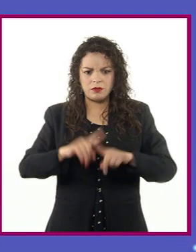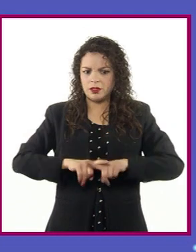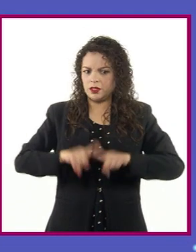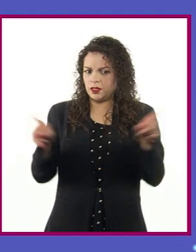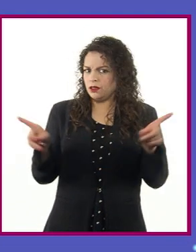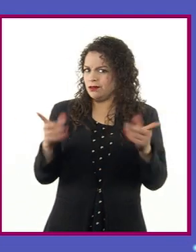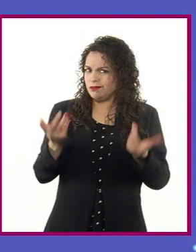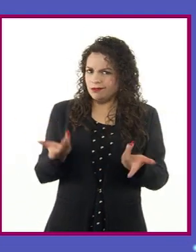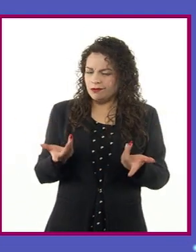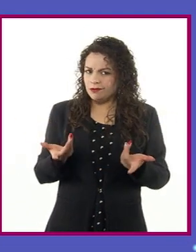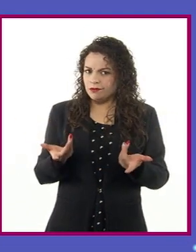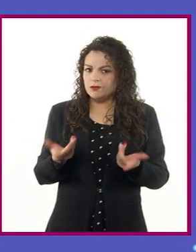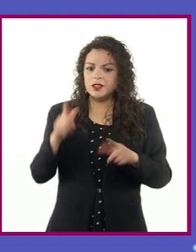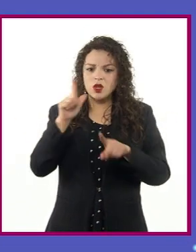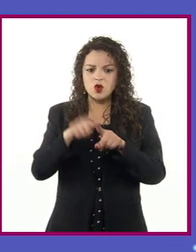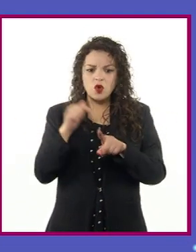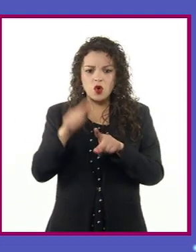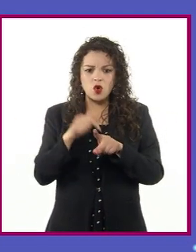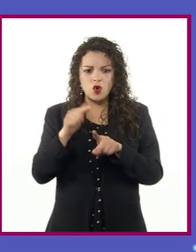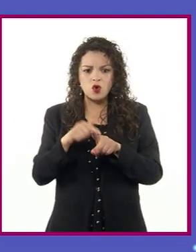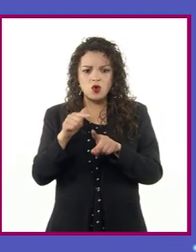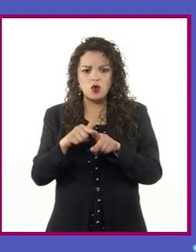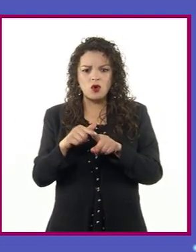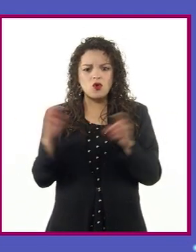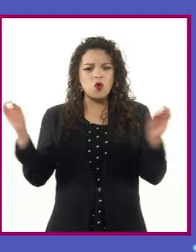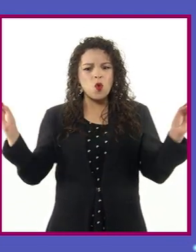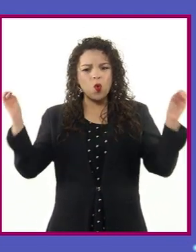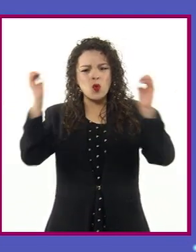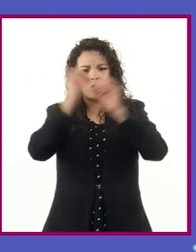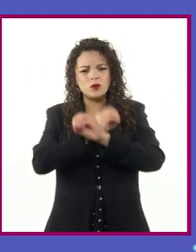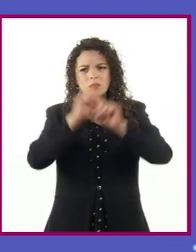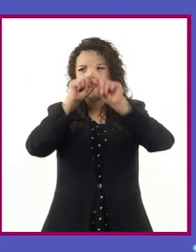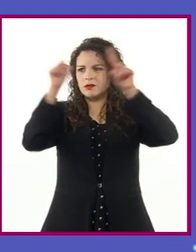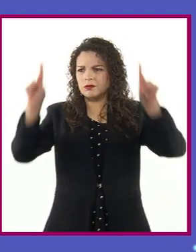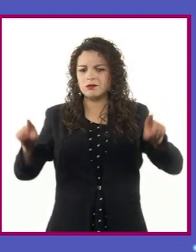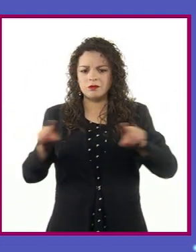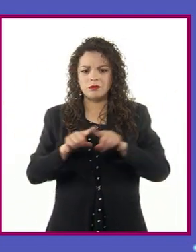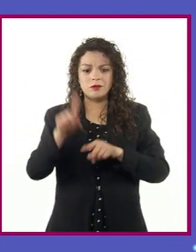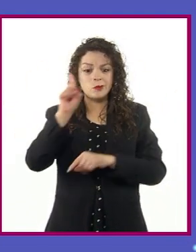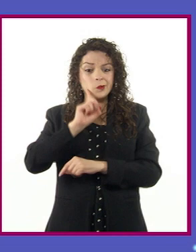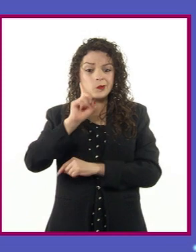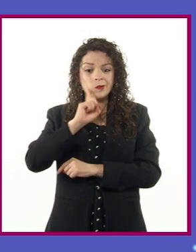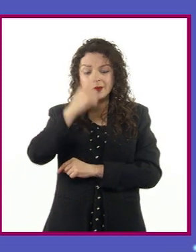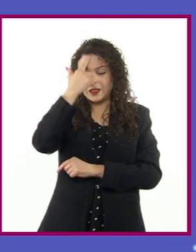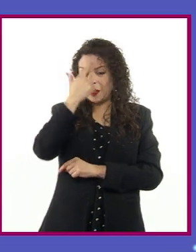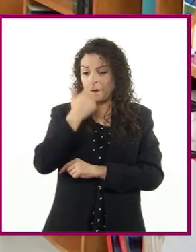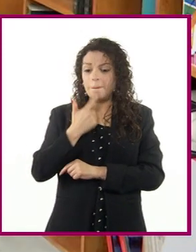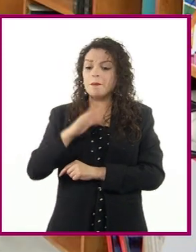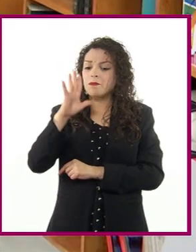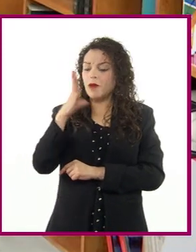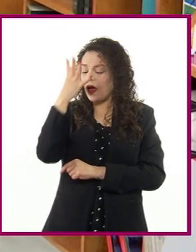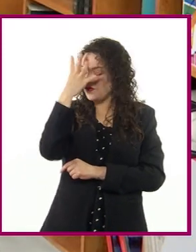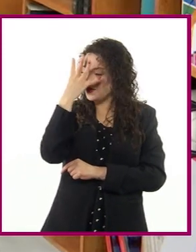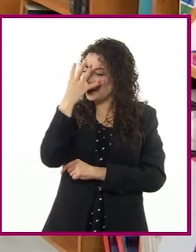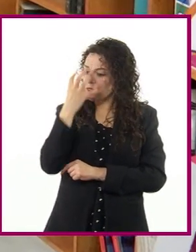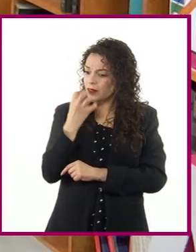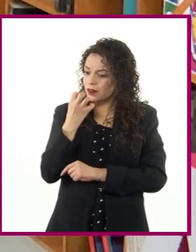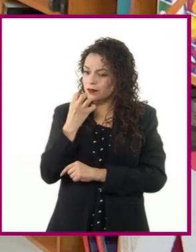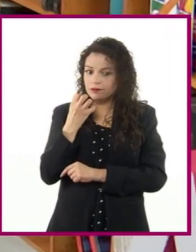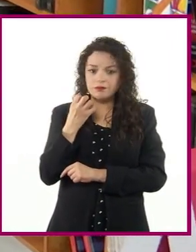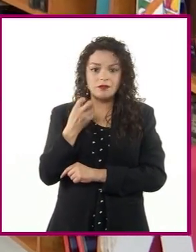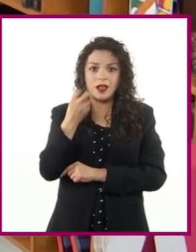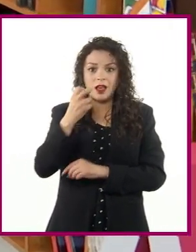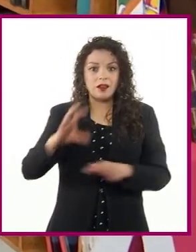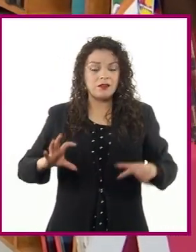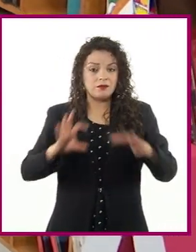distinto. Además, los colores de la viñeta son oscuros y el rostro de la chica es de tristeza. Por lo tanto, no hay coherencia